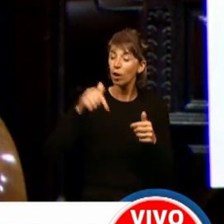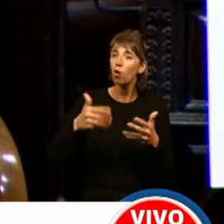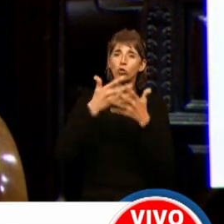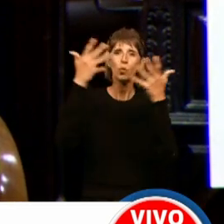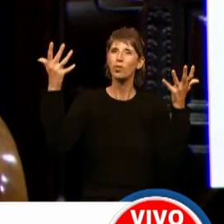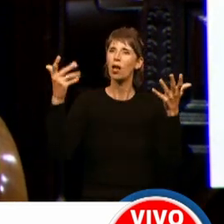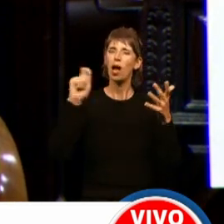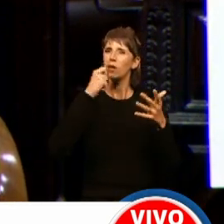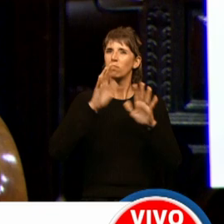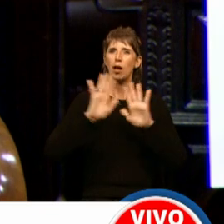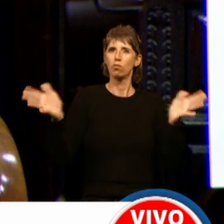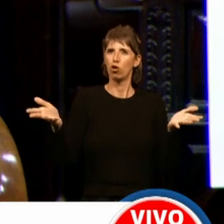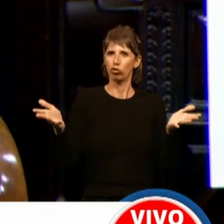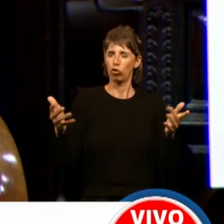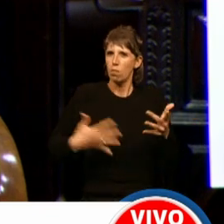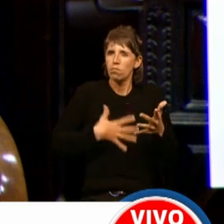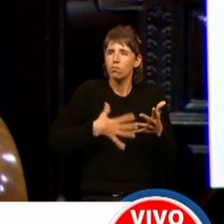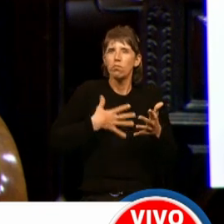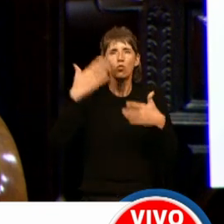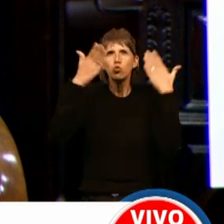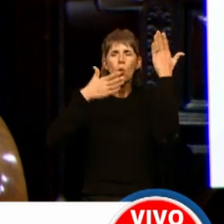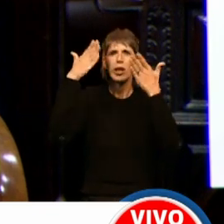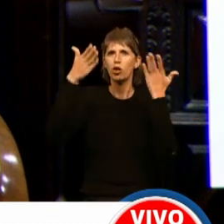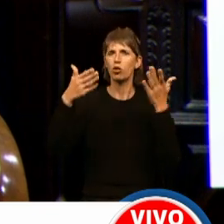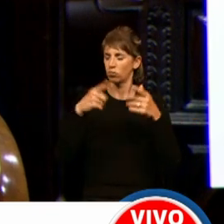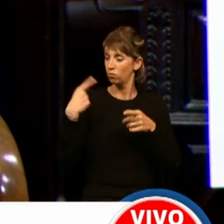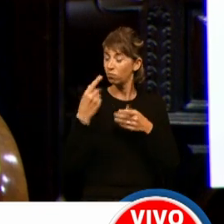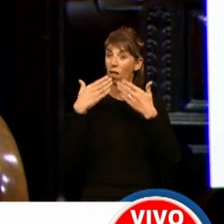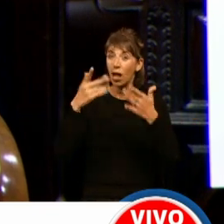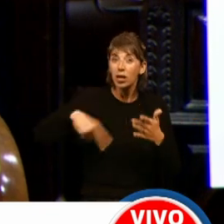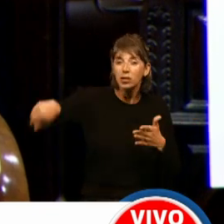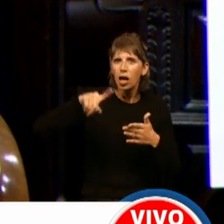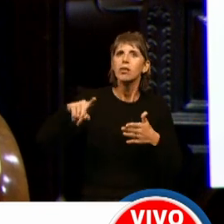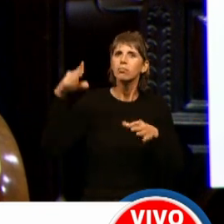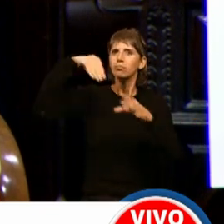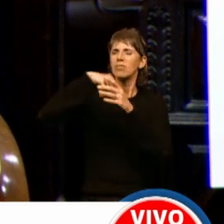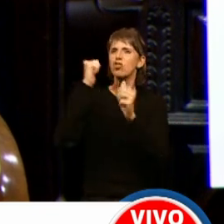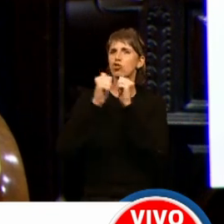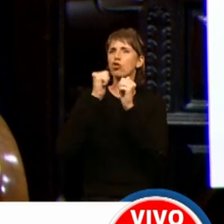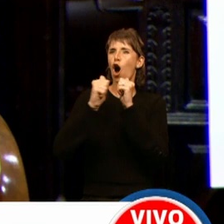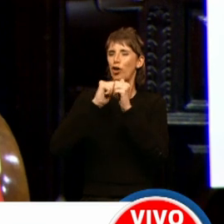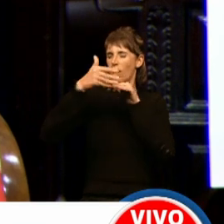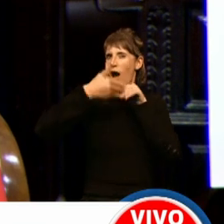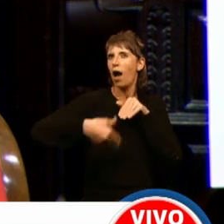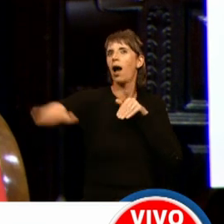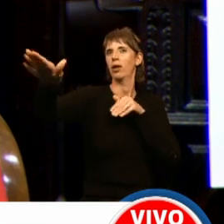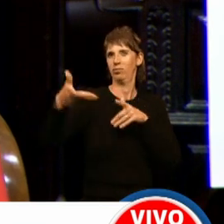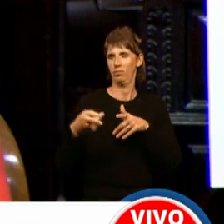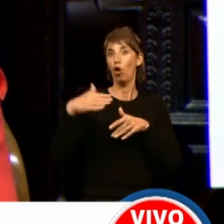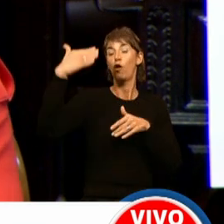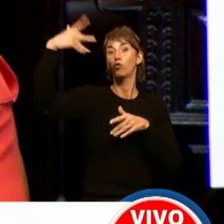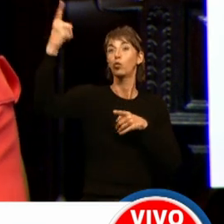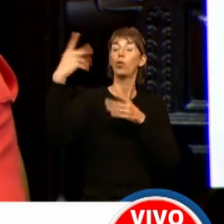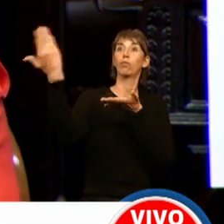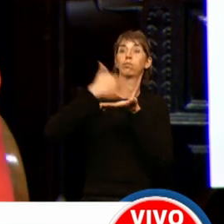esperanza hoy ustedes están y estamos haciendo historia y es la misma historia de la que nos jugará hoy es